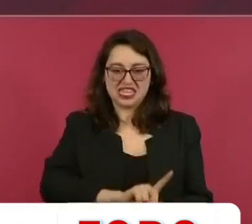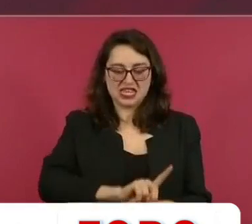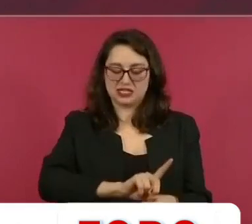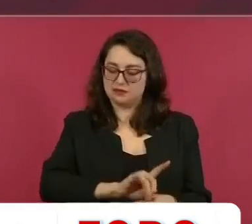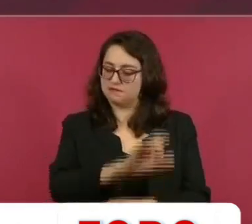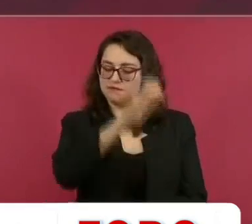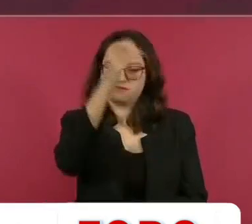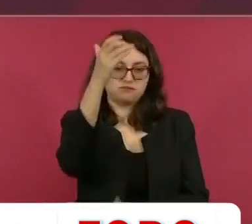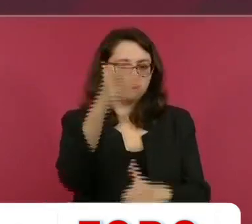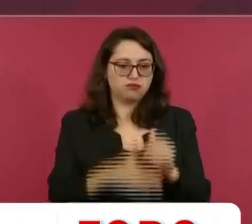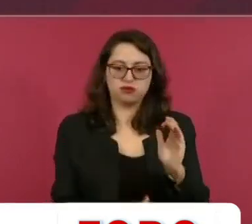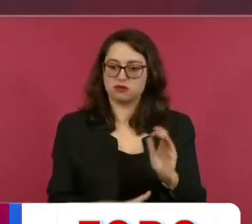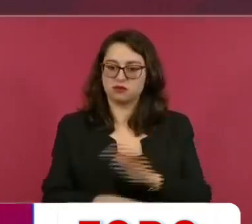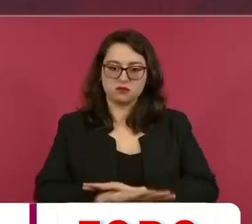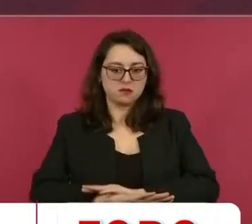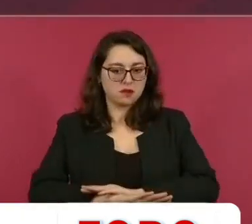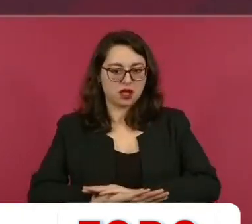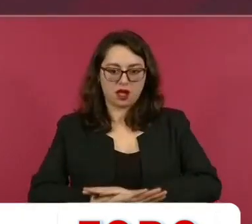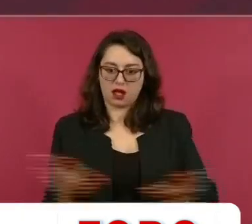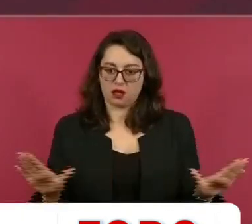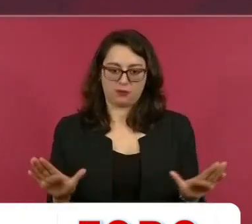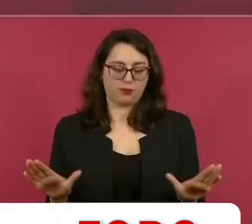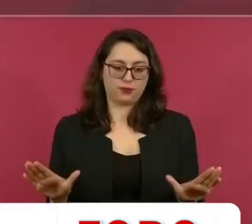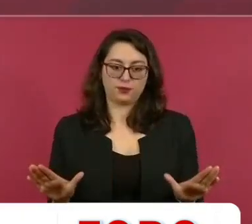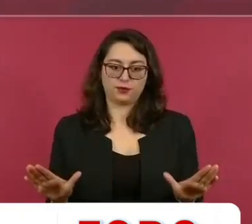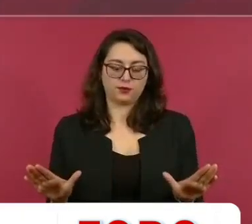Y yo ya termino,